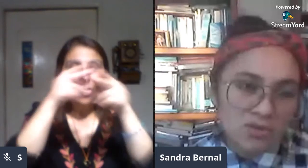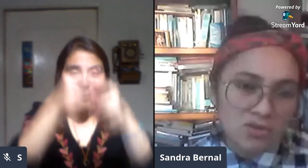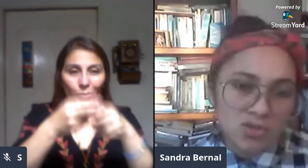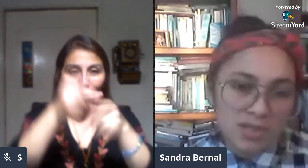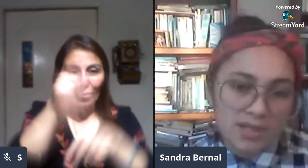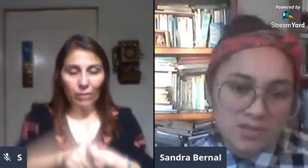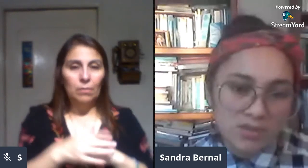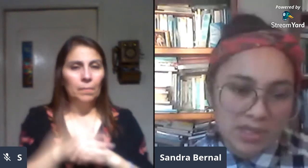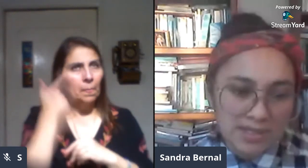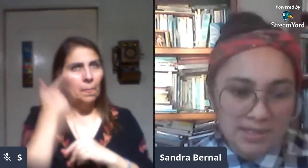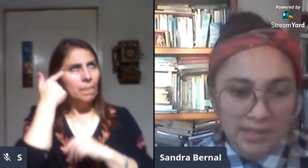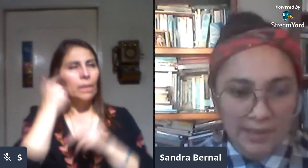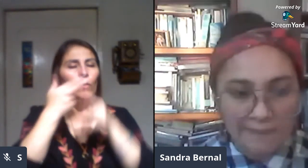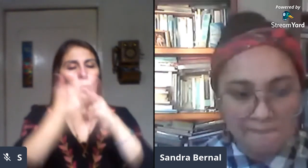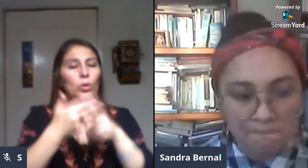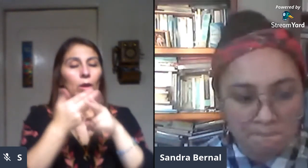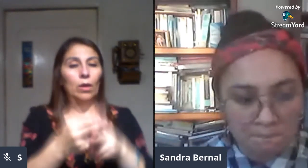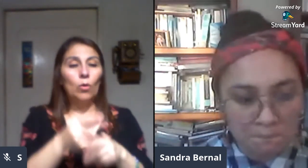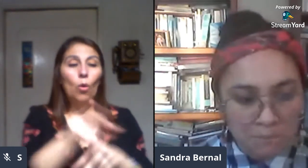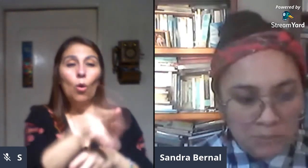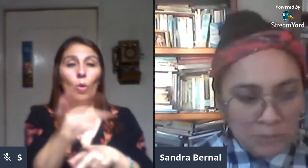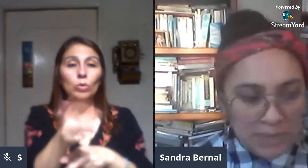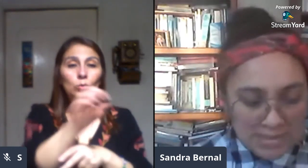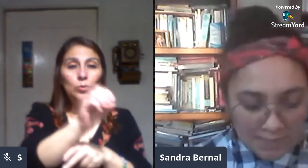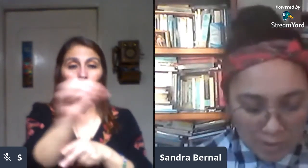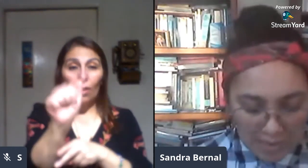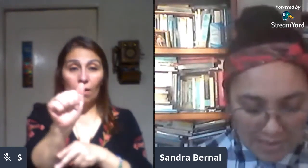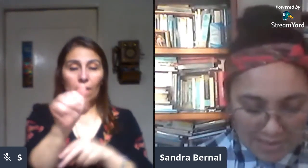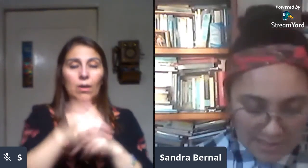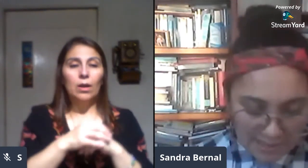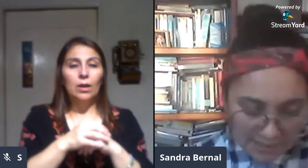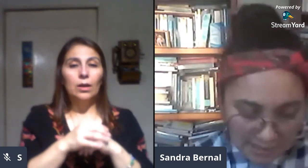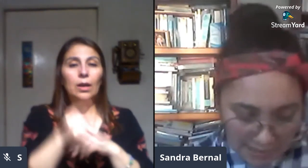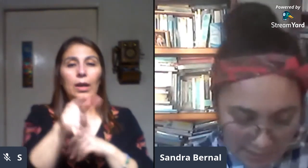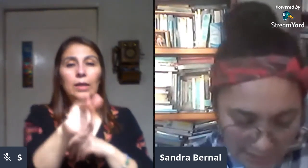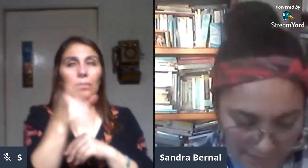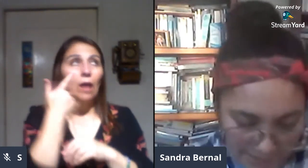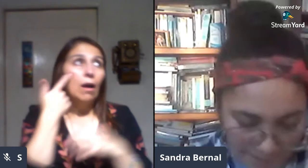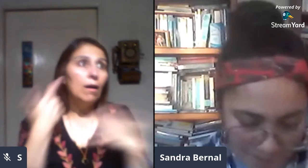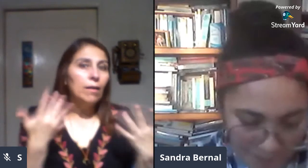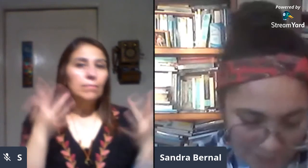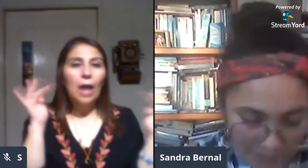de los otros y de las otras pasa por la necesidad